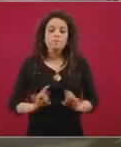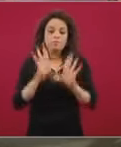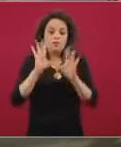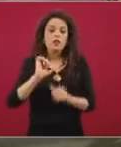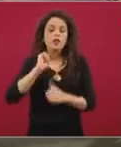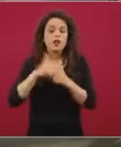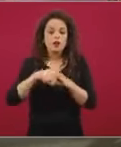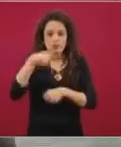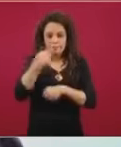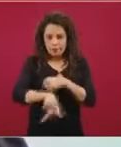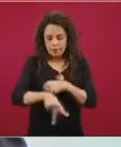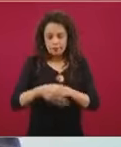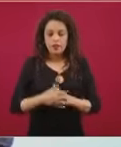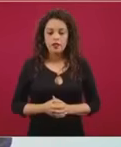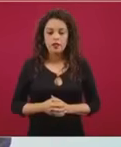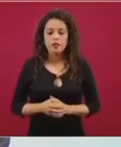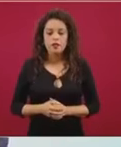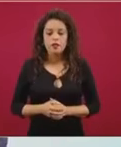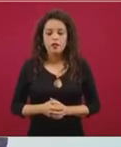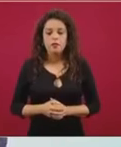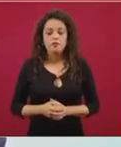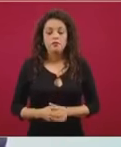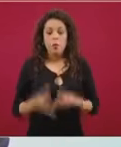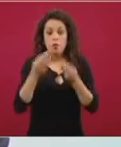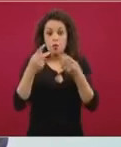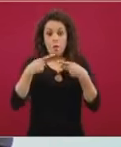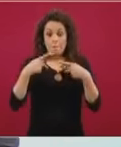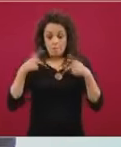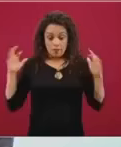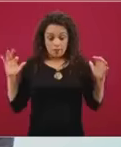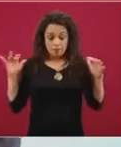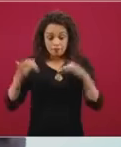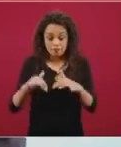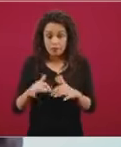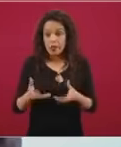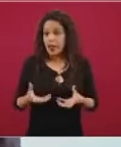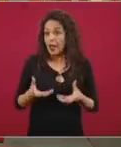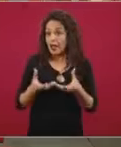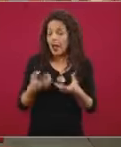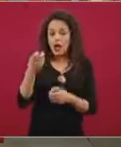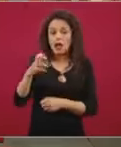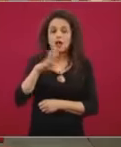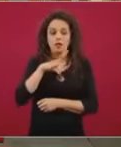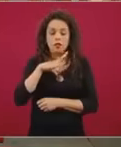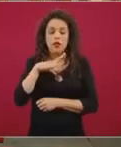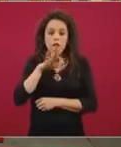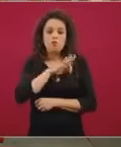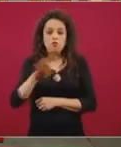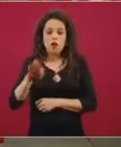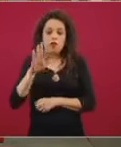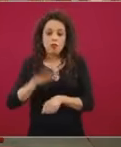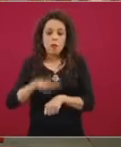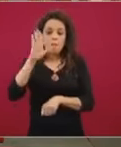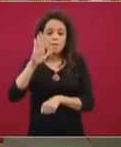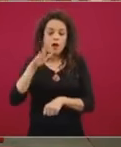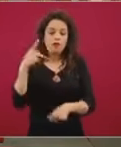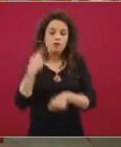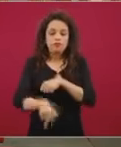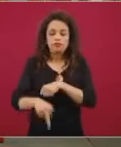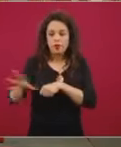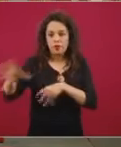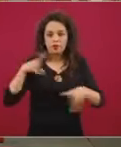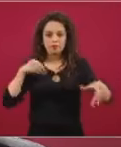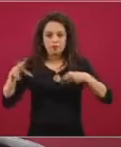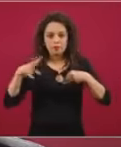En la medida en que hemos señalado que cualquier congregación de personas en el espacio público aumenta la probabilidad de transmisión, es muy